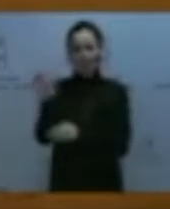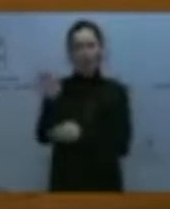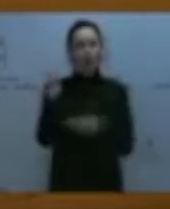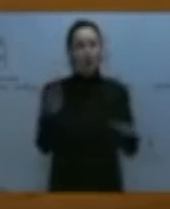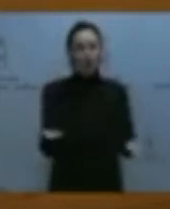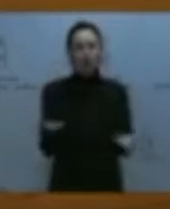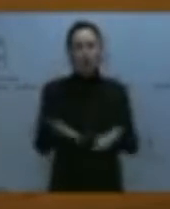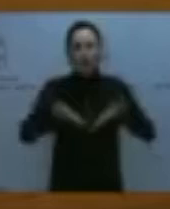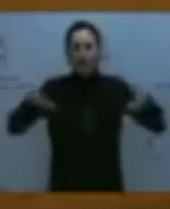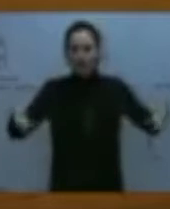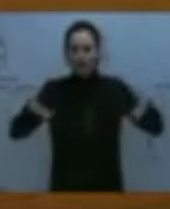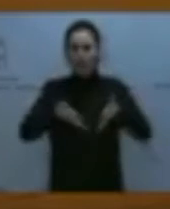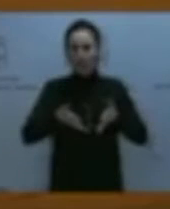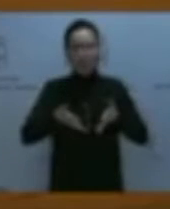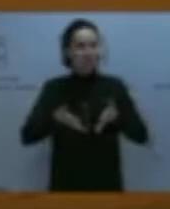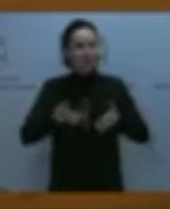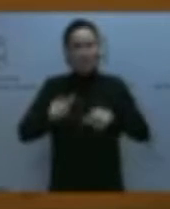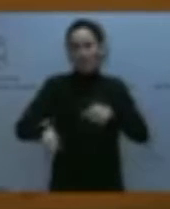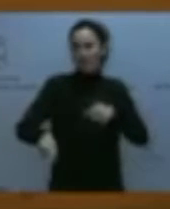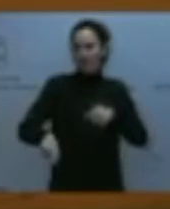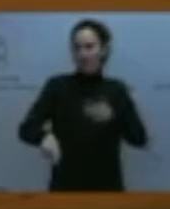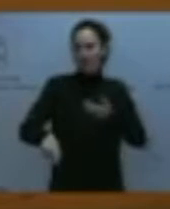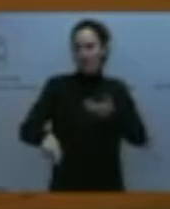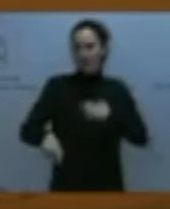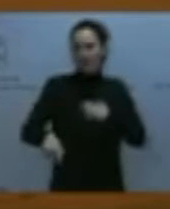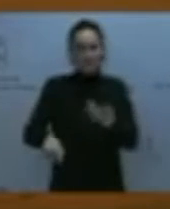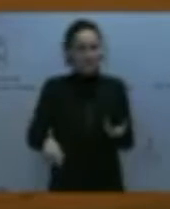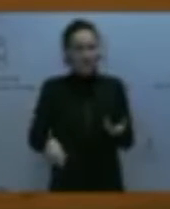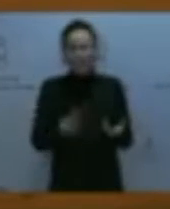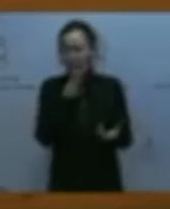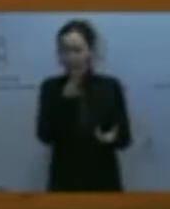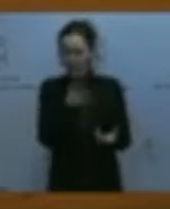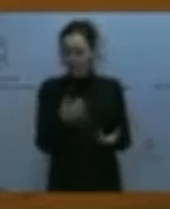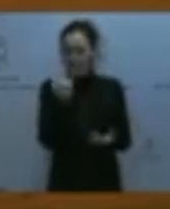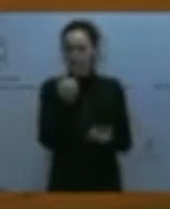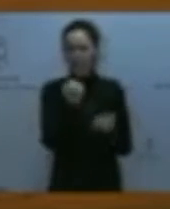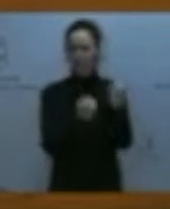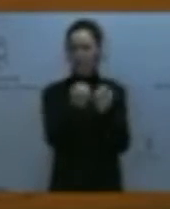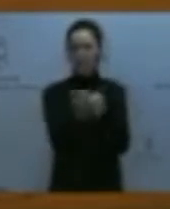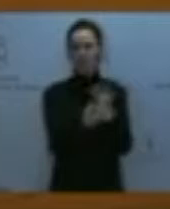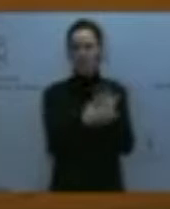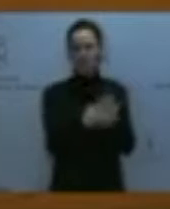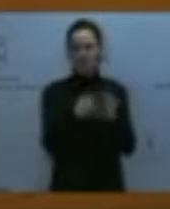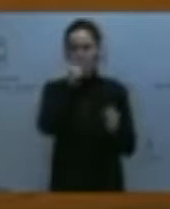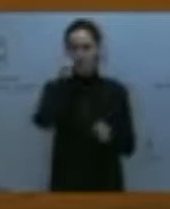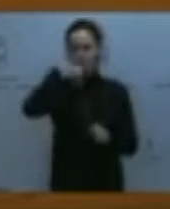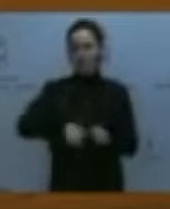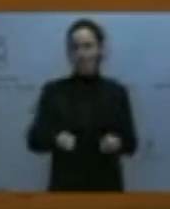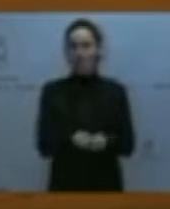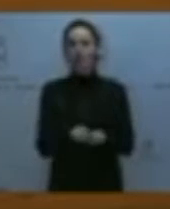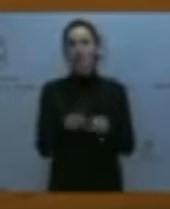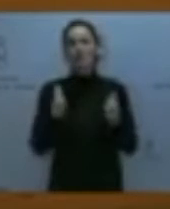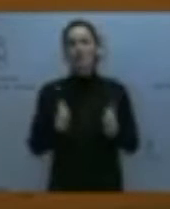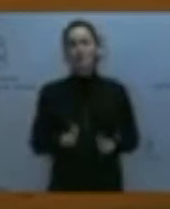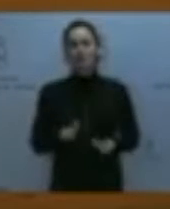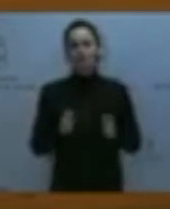gran escala y la pesca sostenible a la que pertenece esta microeconomía. Este año, con una pequeña subida de la cuota